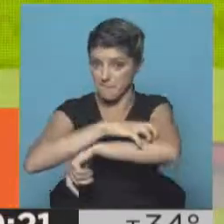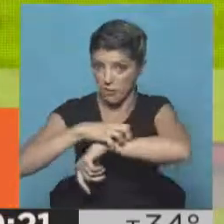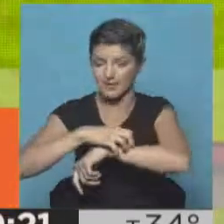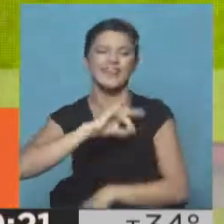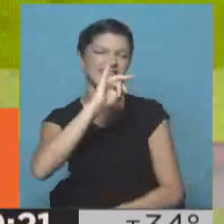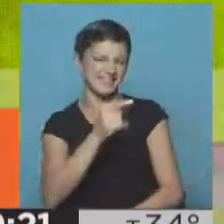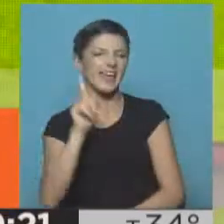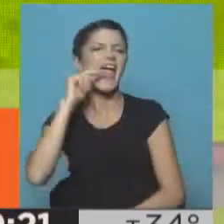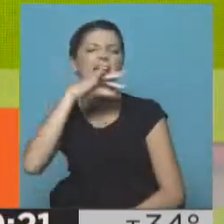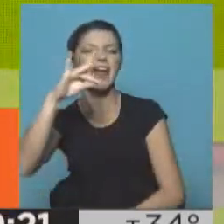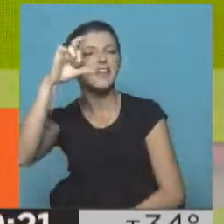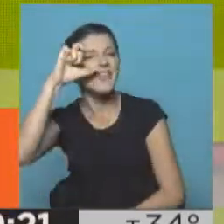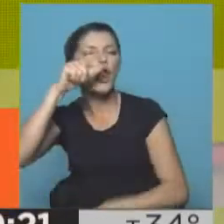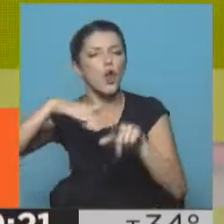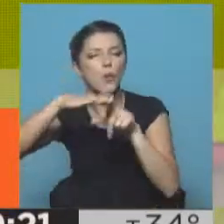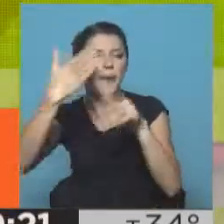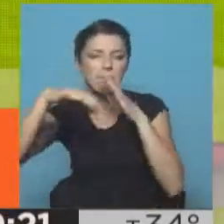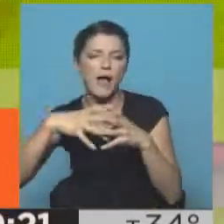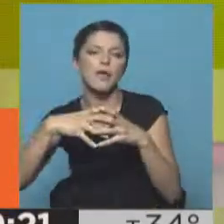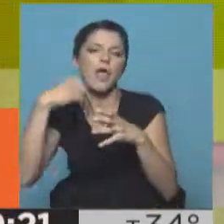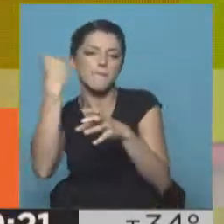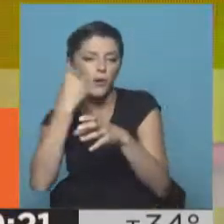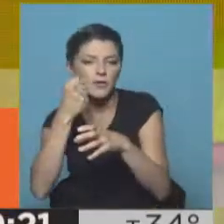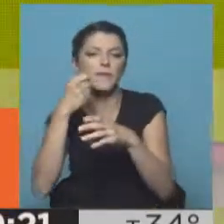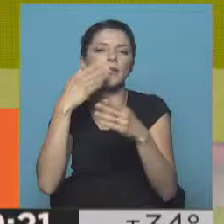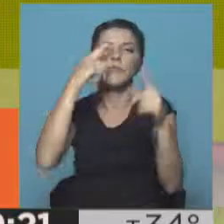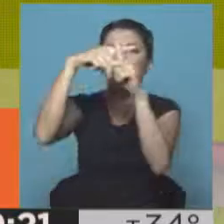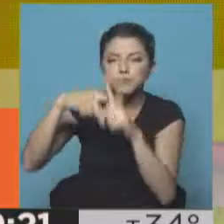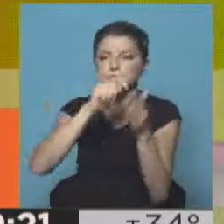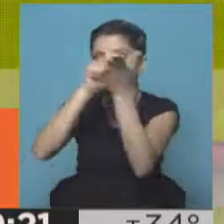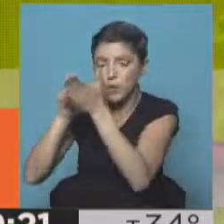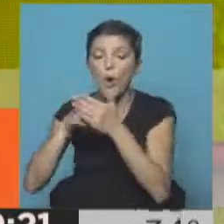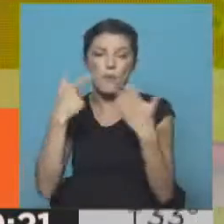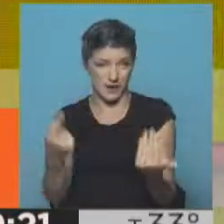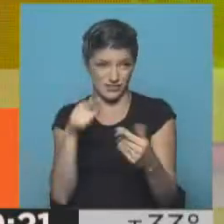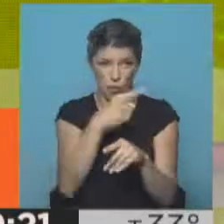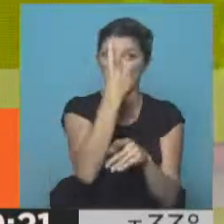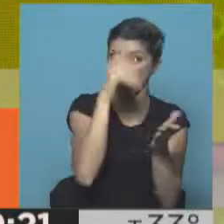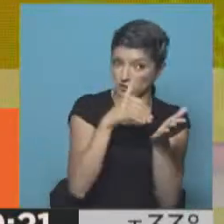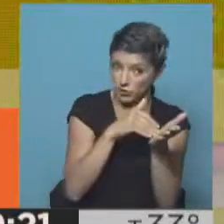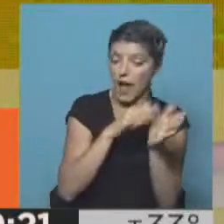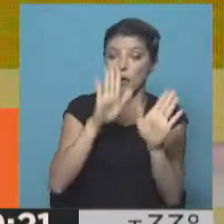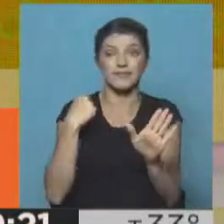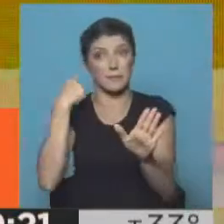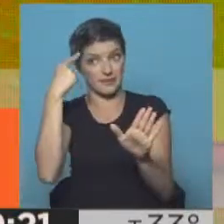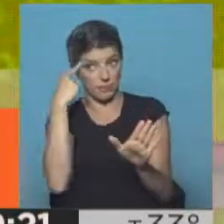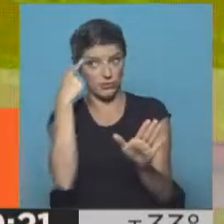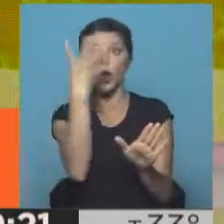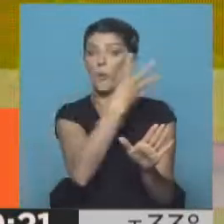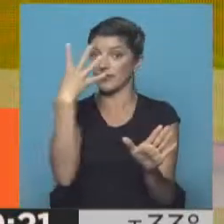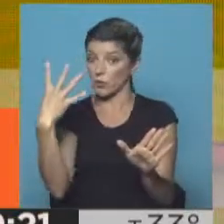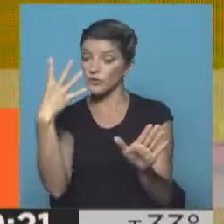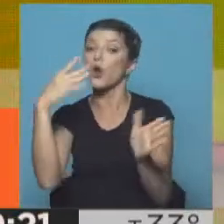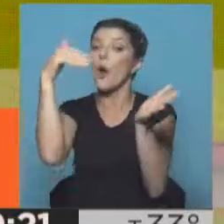los grandes centros urbanos y por eso esta cifra de 8.700.000 pobres. Si uno lo extiende a los 44 millones de argentinos que somos, estamos en cerca de